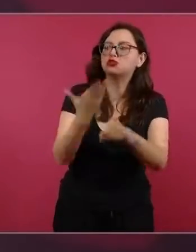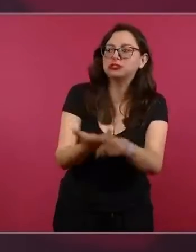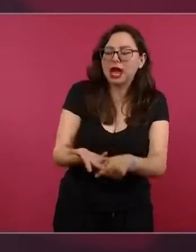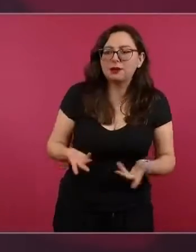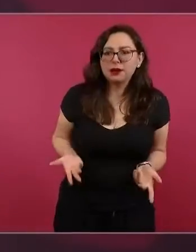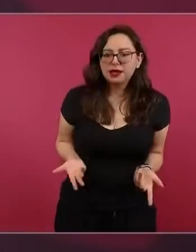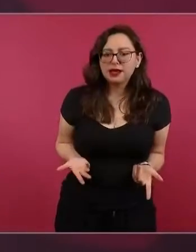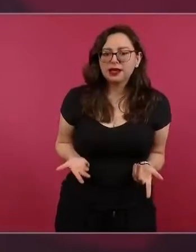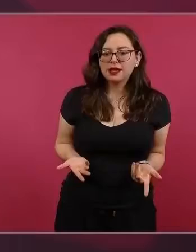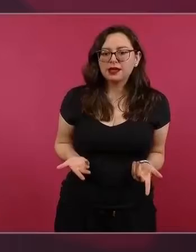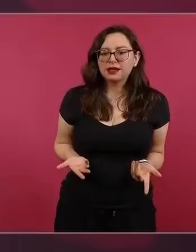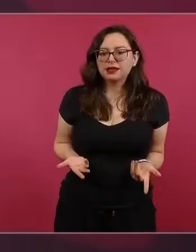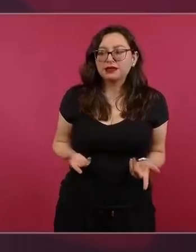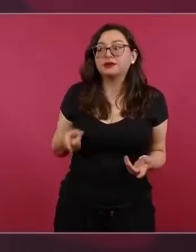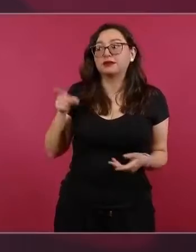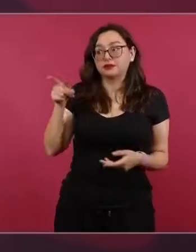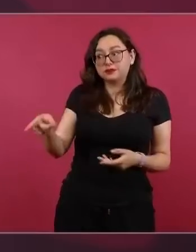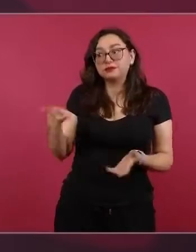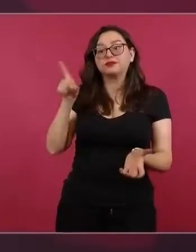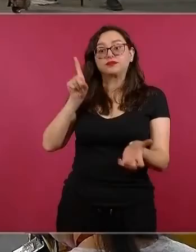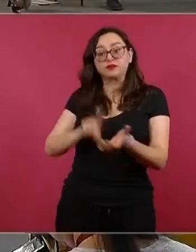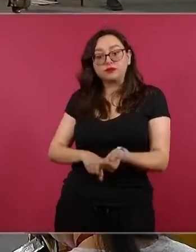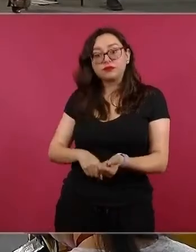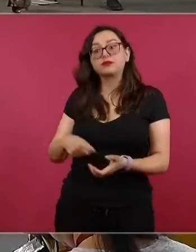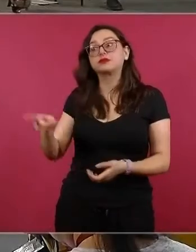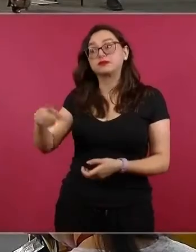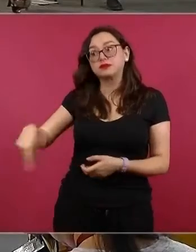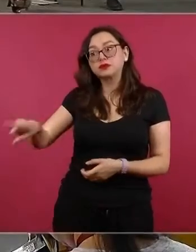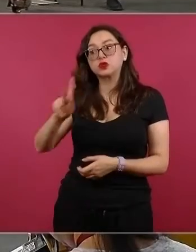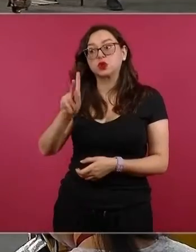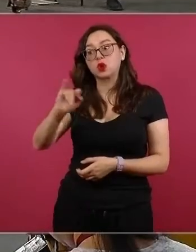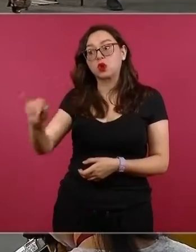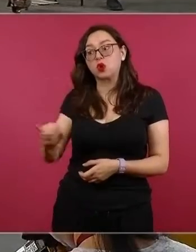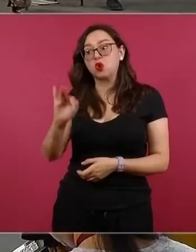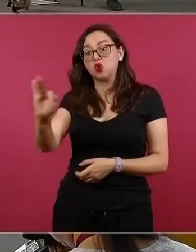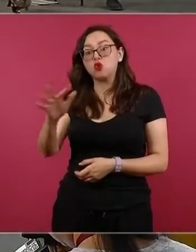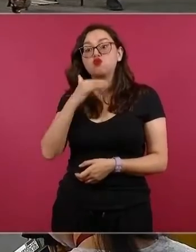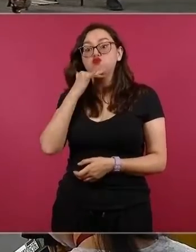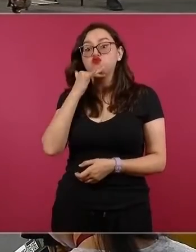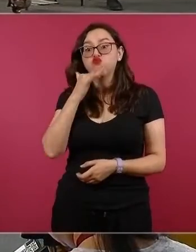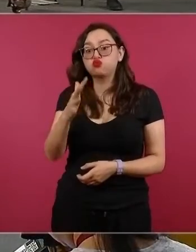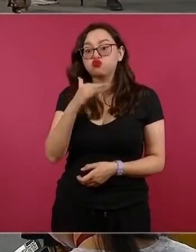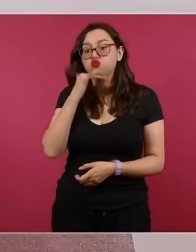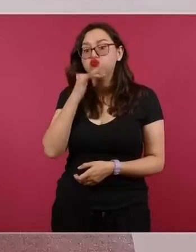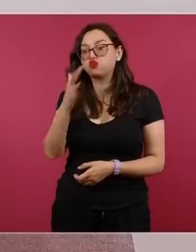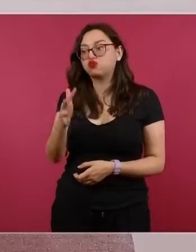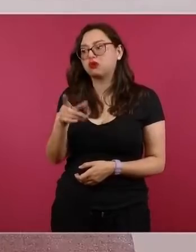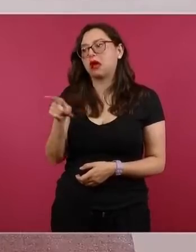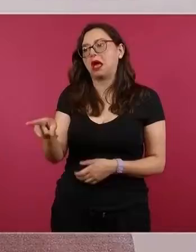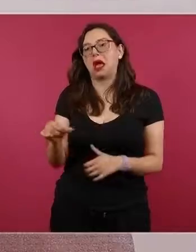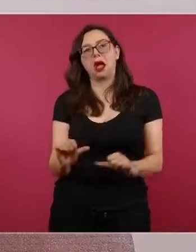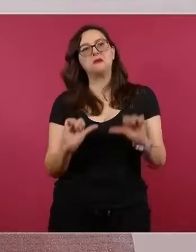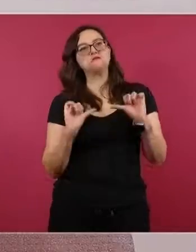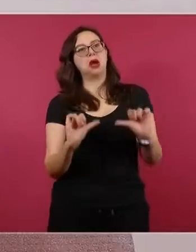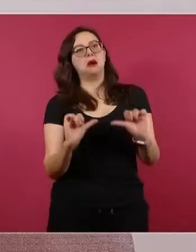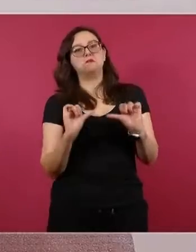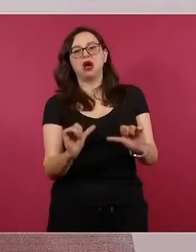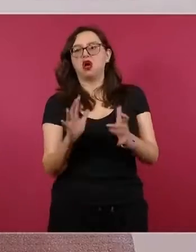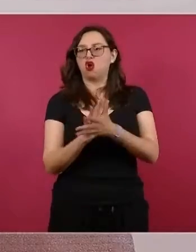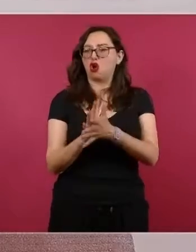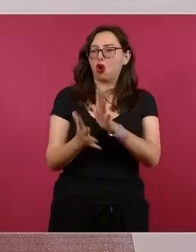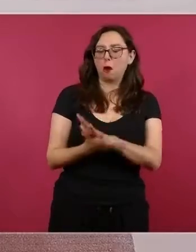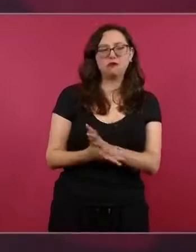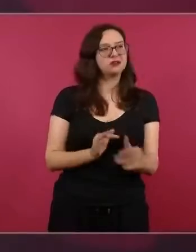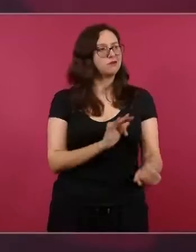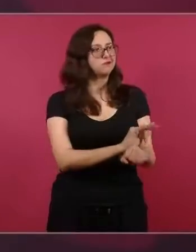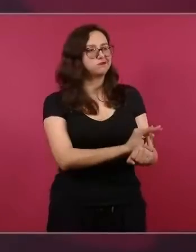y que es darle entrada a jueces para que, no dando la prisión preventiva justificada, pues puedan dejar